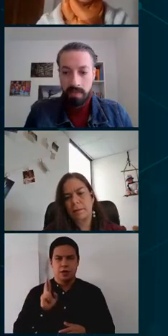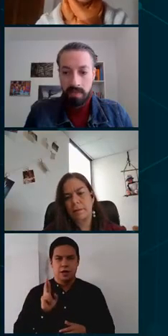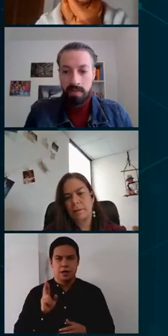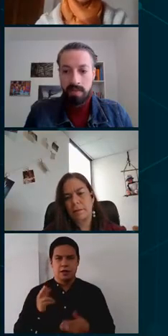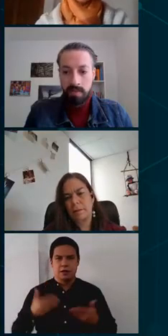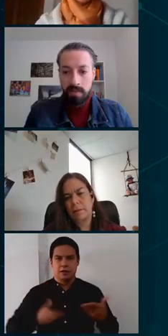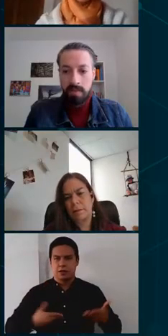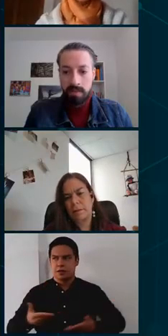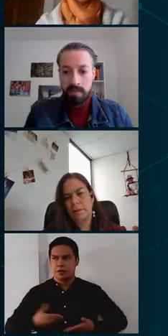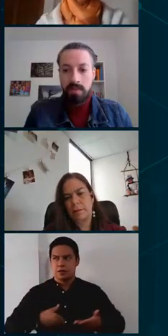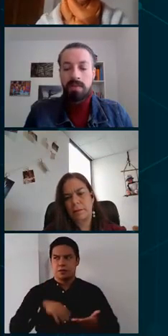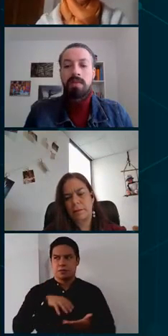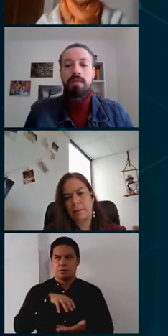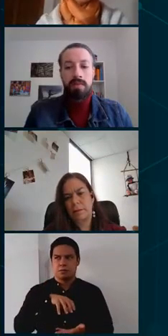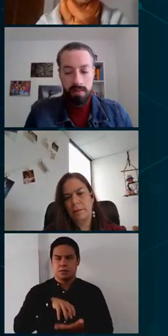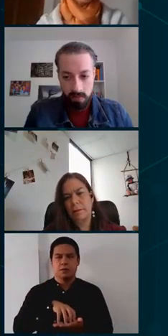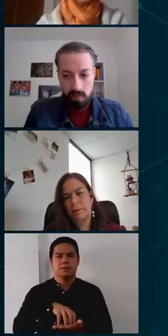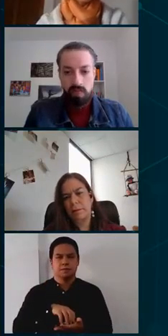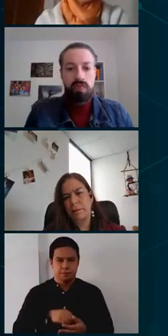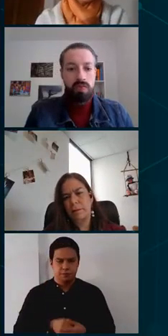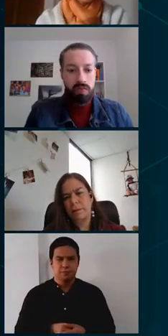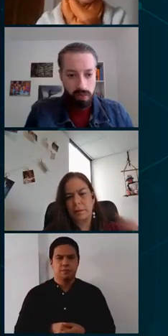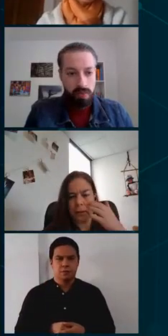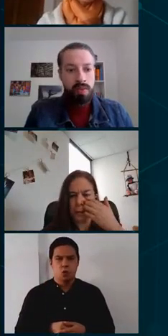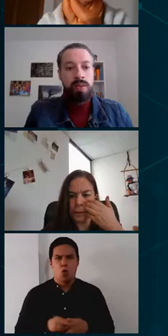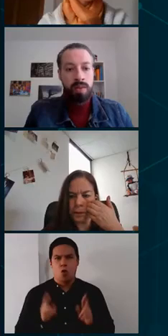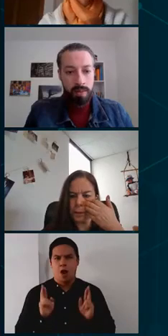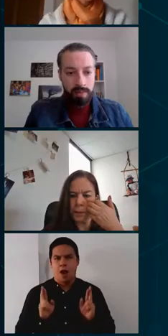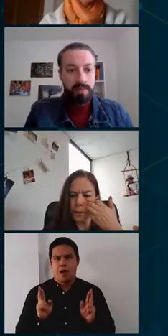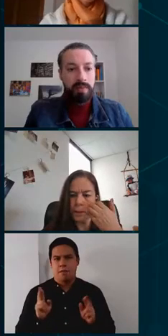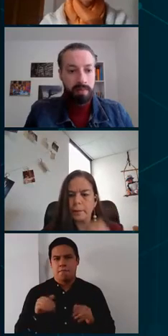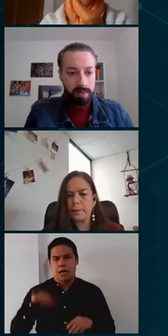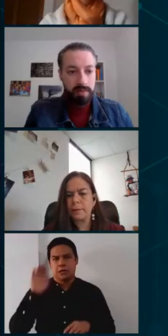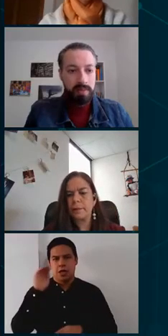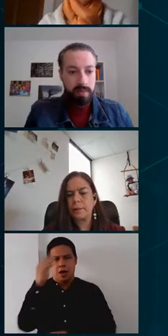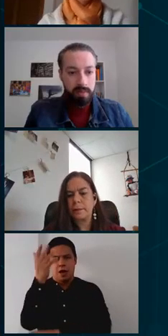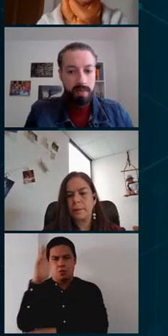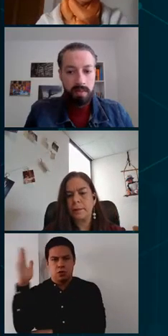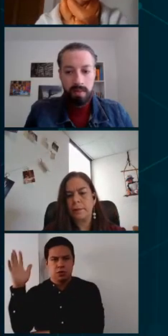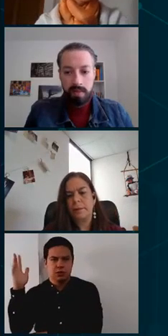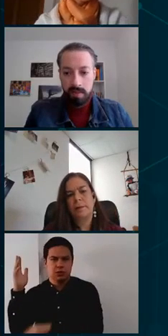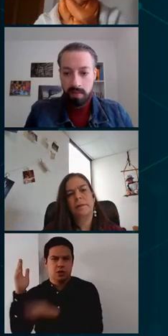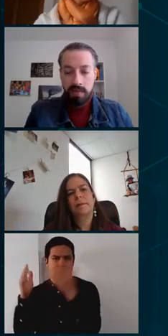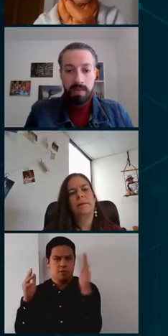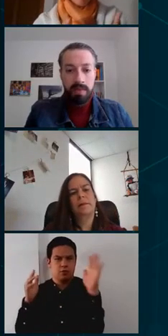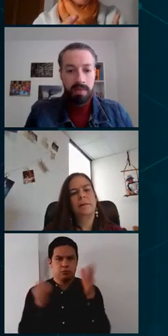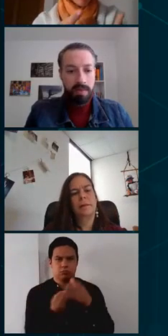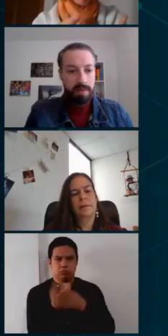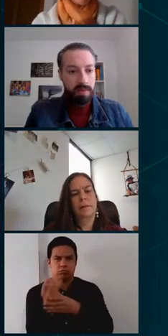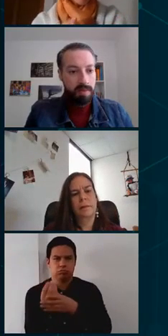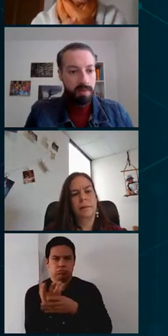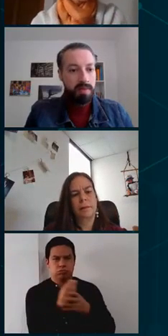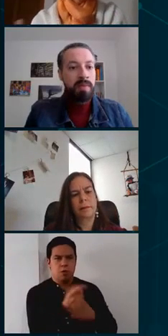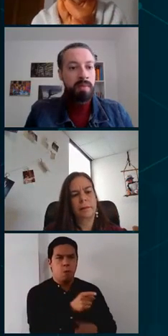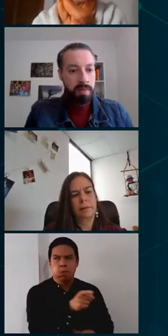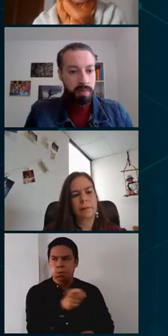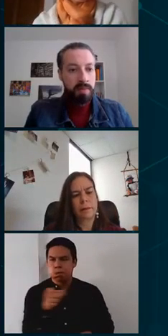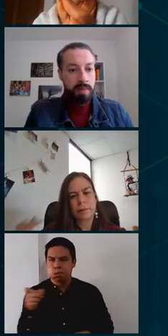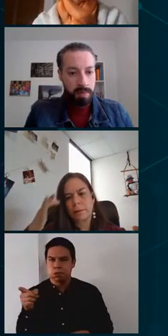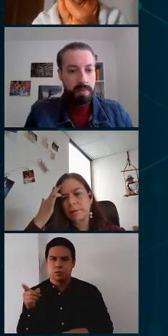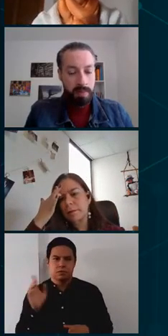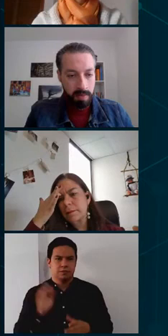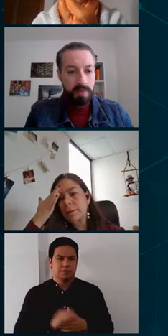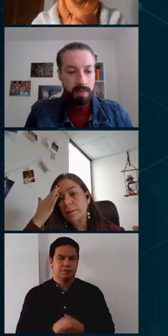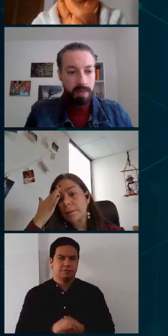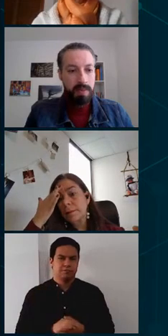natural, que hubieran espacios con más plantas, que fuera más agradable. Entonces, podríamos decir que bajo el verbo